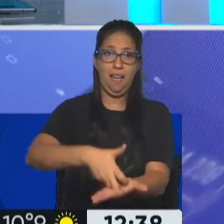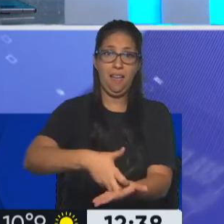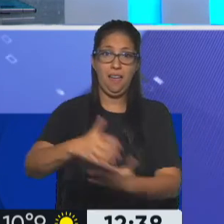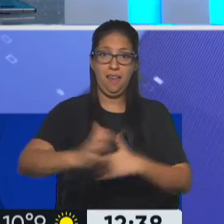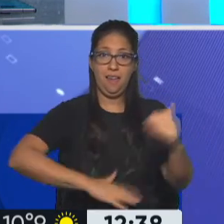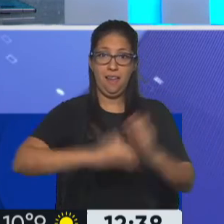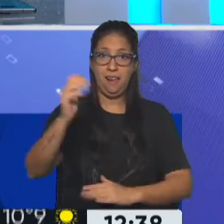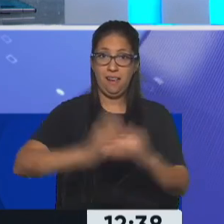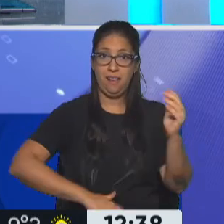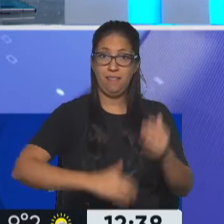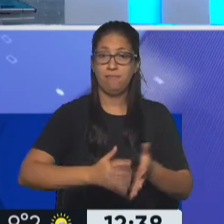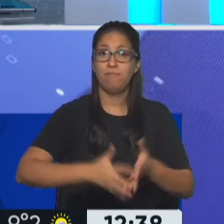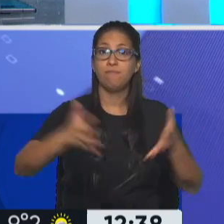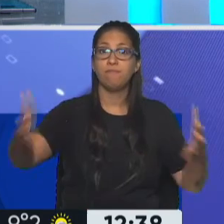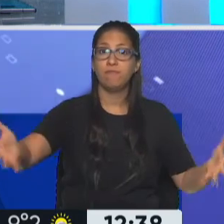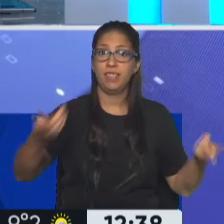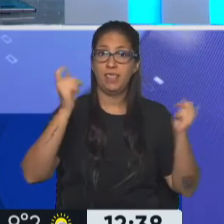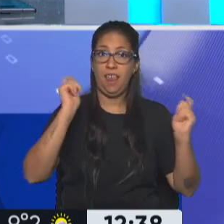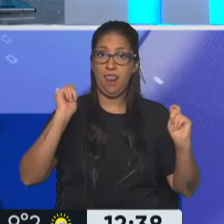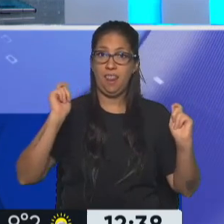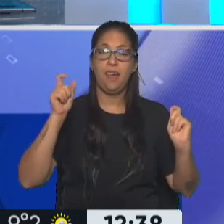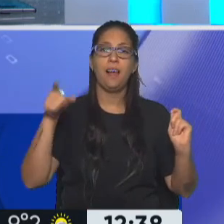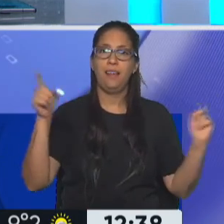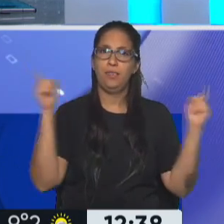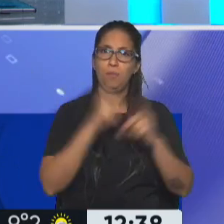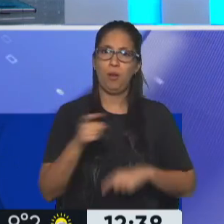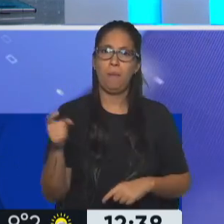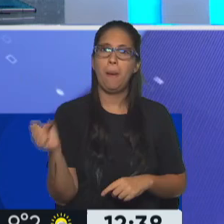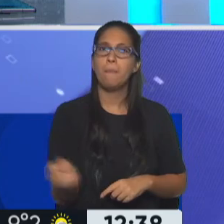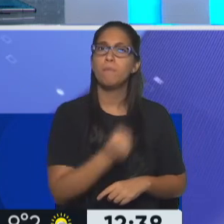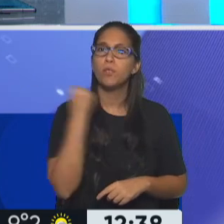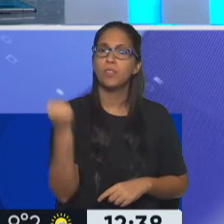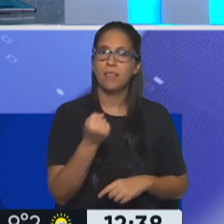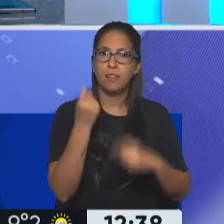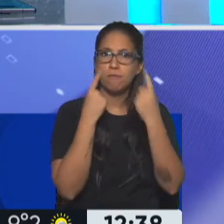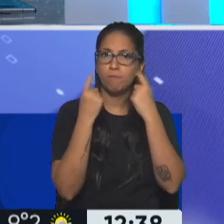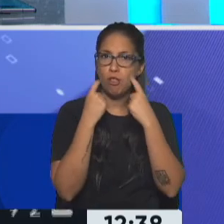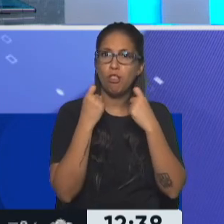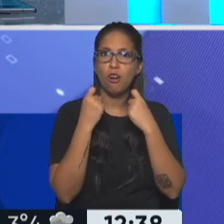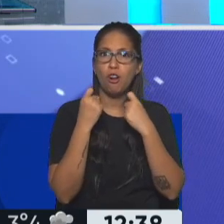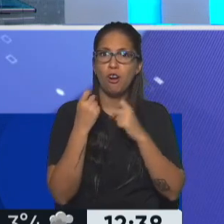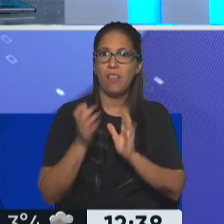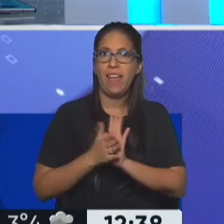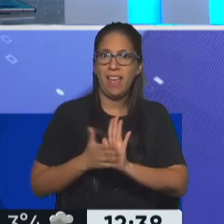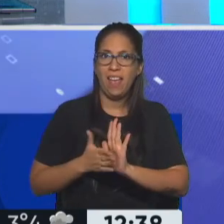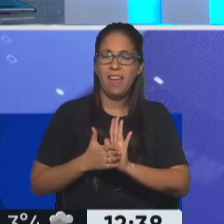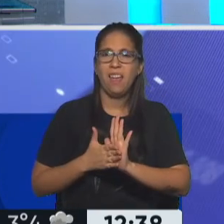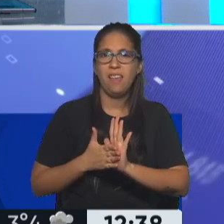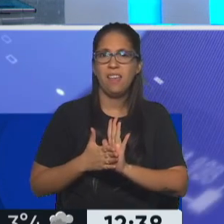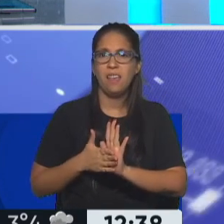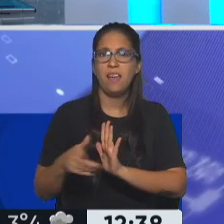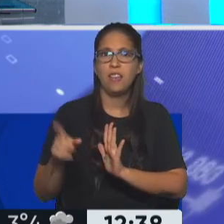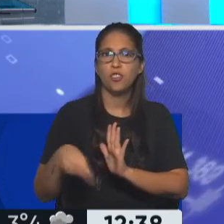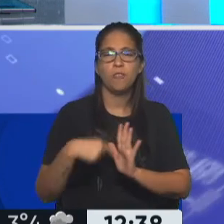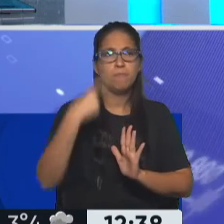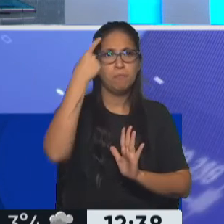la tarifa de las expansiones. Ese es el problema, que por qué es necesario una revisión tarifaria, porque la revisión tarifaria tiene en